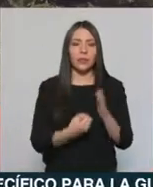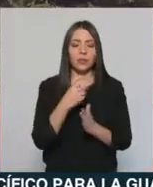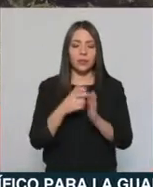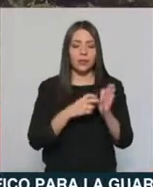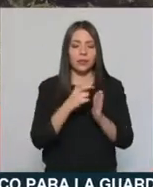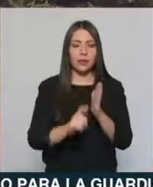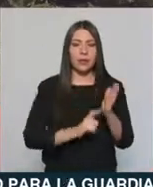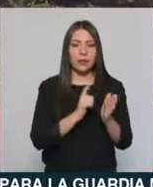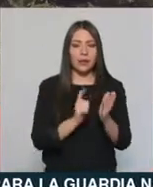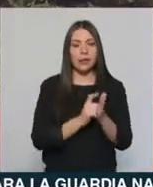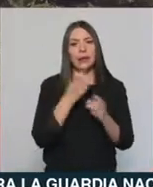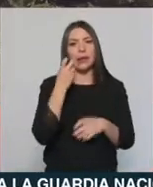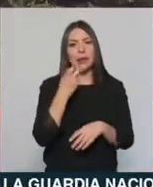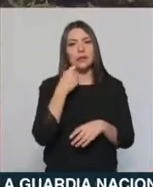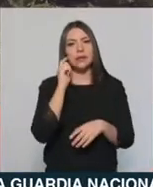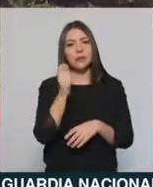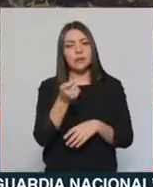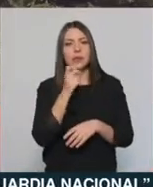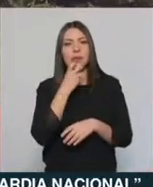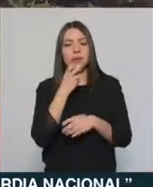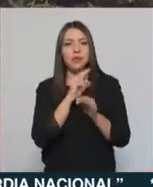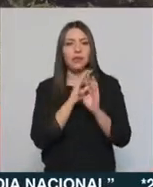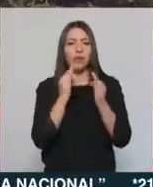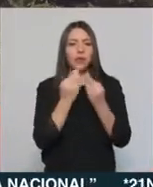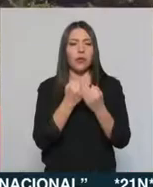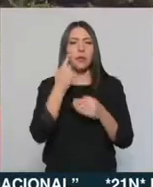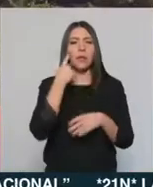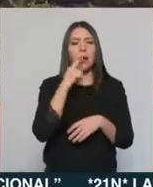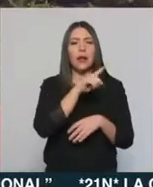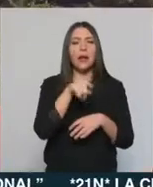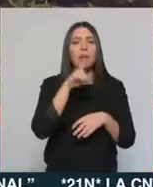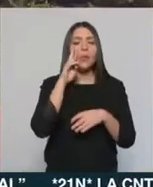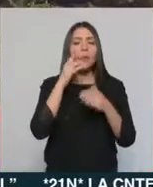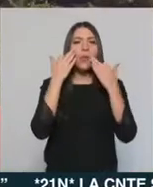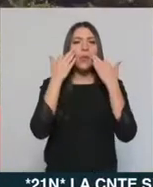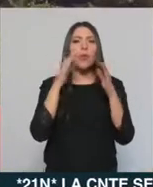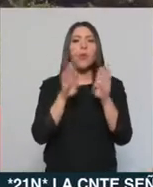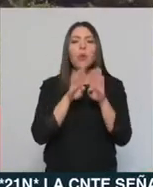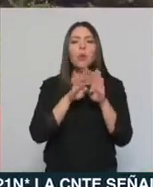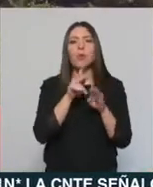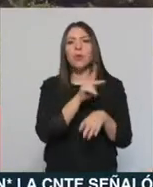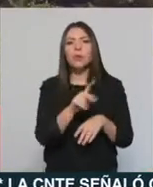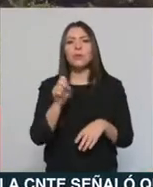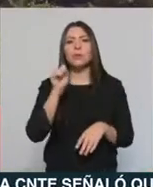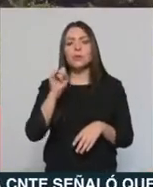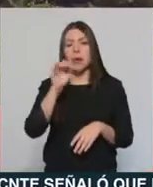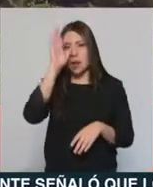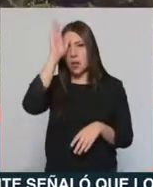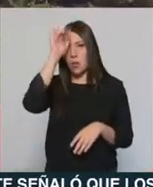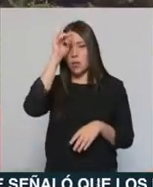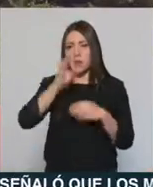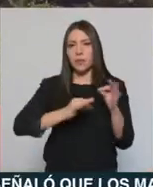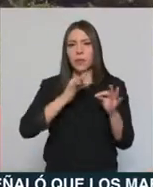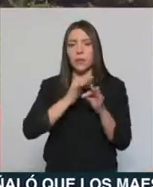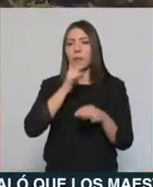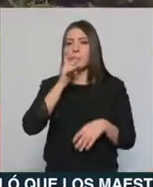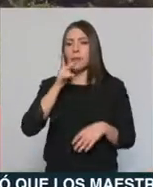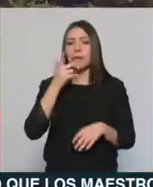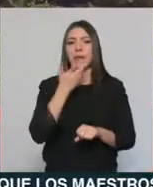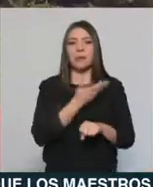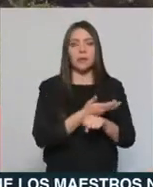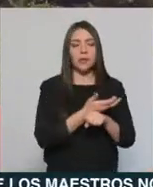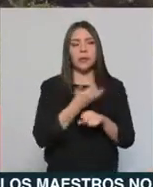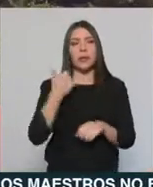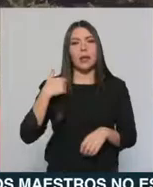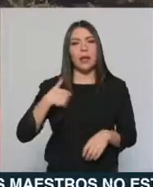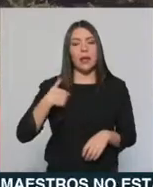es un poco como el presidente de la República manifiesta, es la forma de demostrar que nosotros estamos cumpliendo con Estados Unidos y con Canadá en ese sentido,